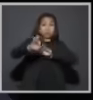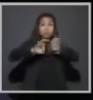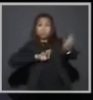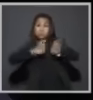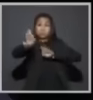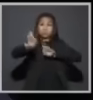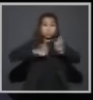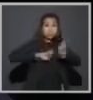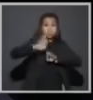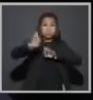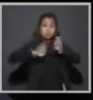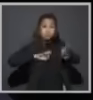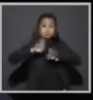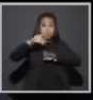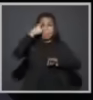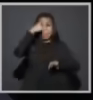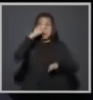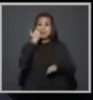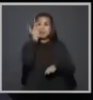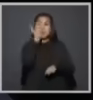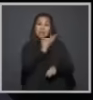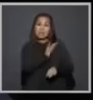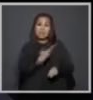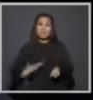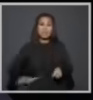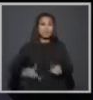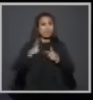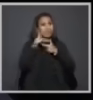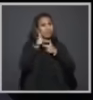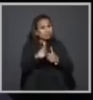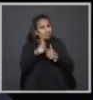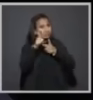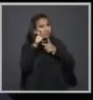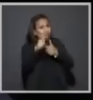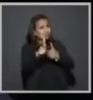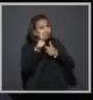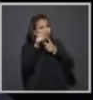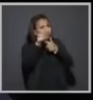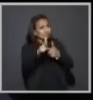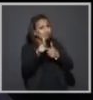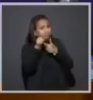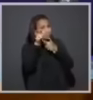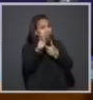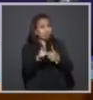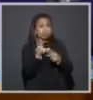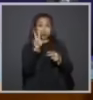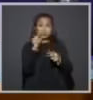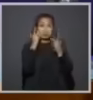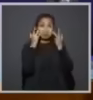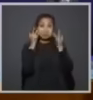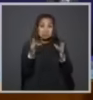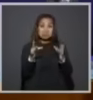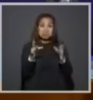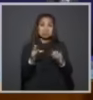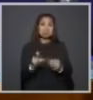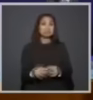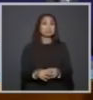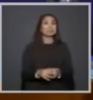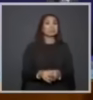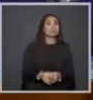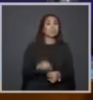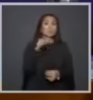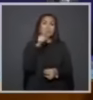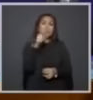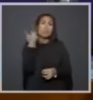tercera es la vencida. ¿Qué te hace a ti, Andrés Manuel, distinto en estas elecciones en comparación a las